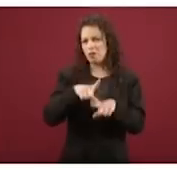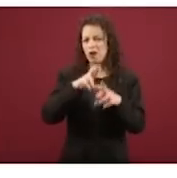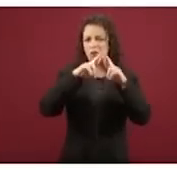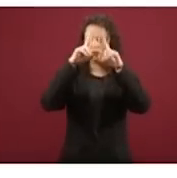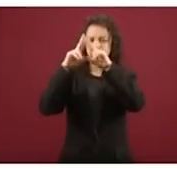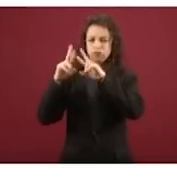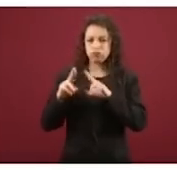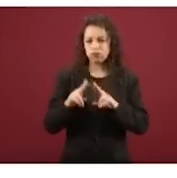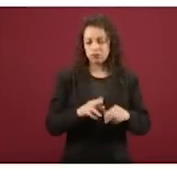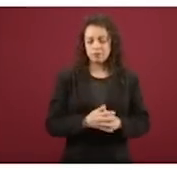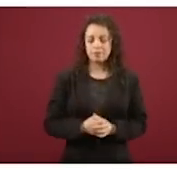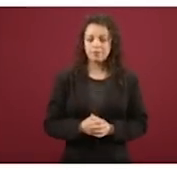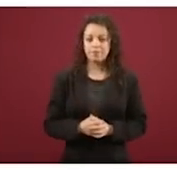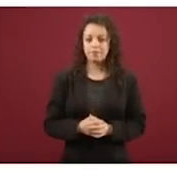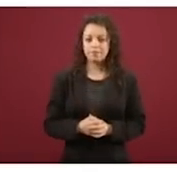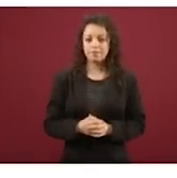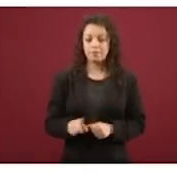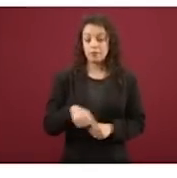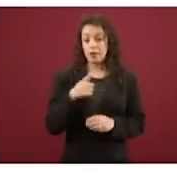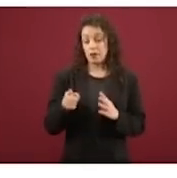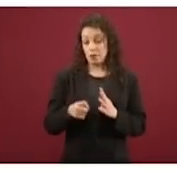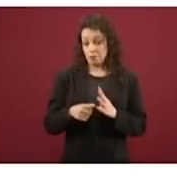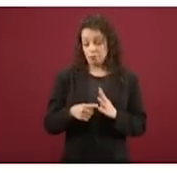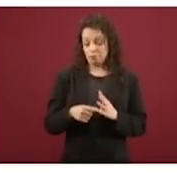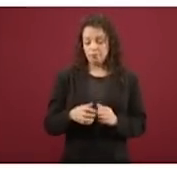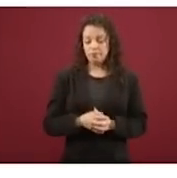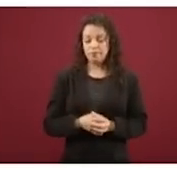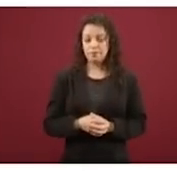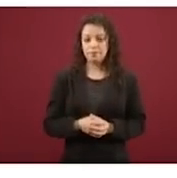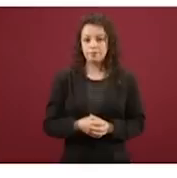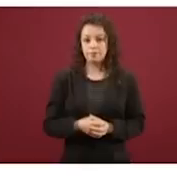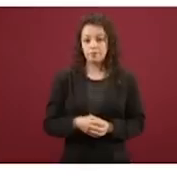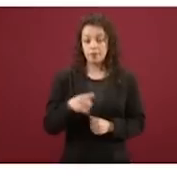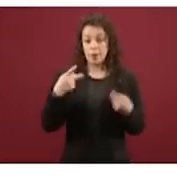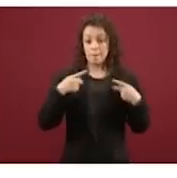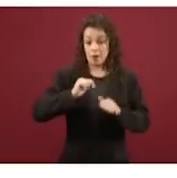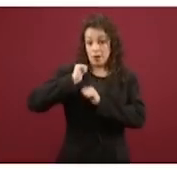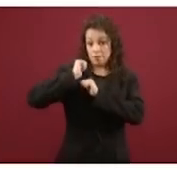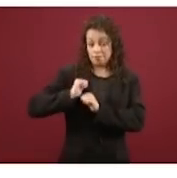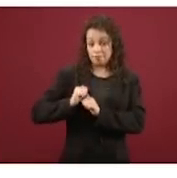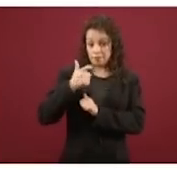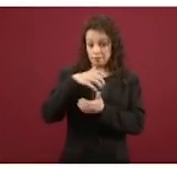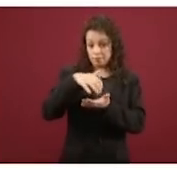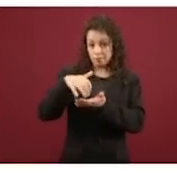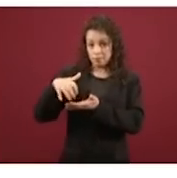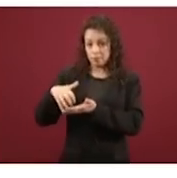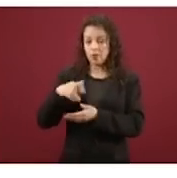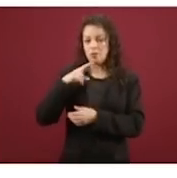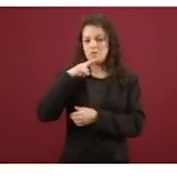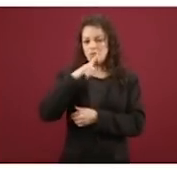lugar, se recomienda que el cargo de tesorero sea ocupado por